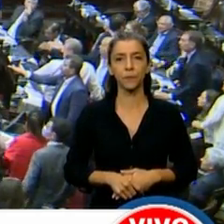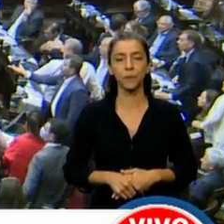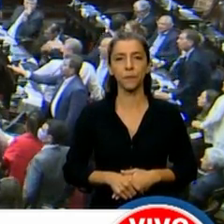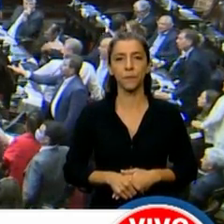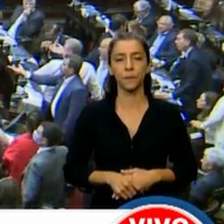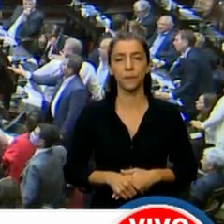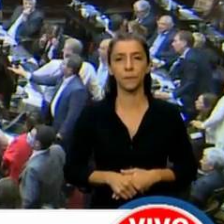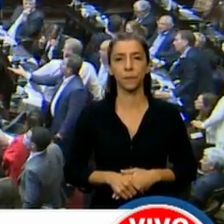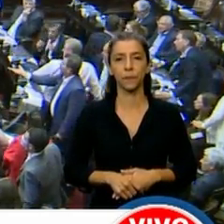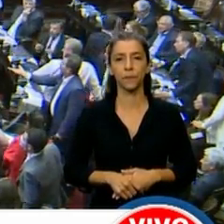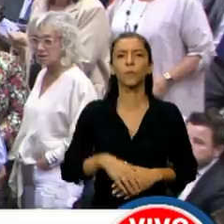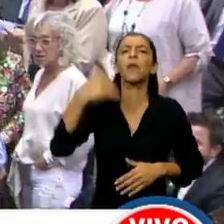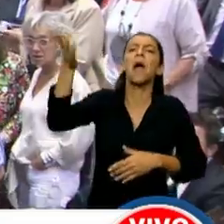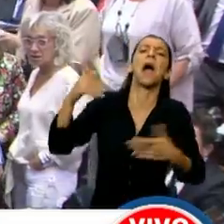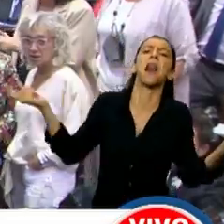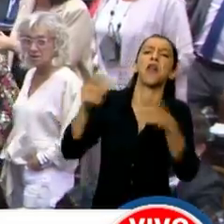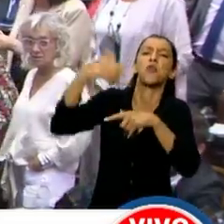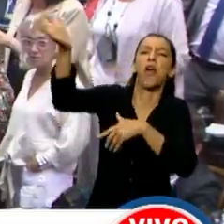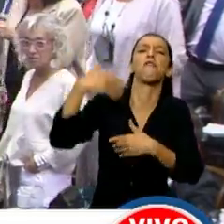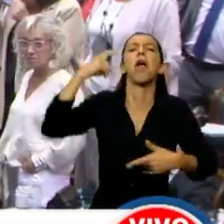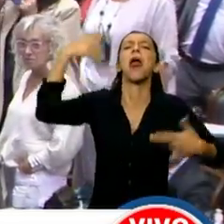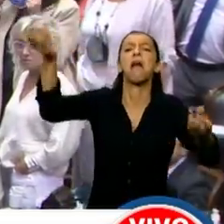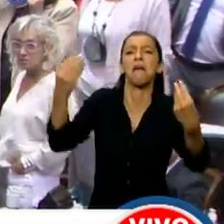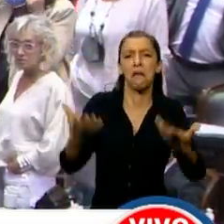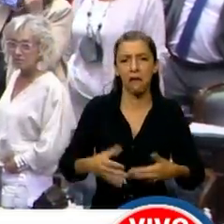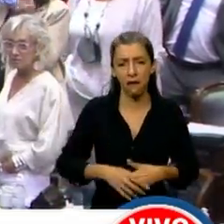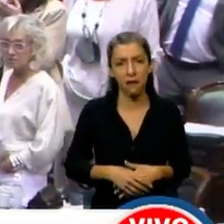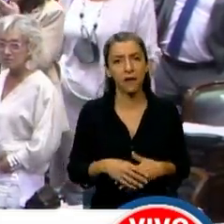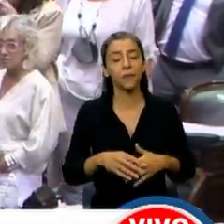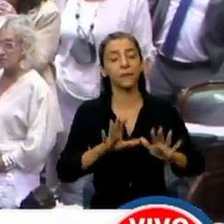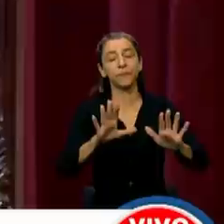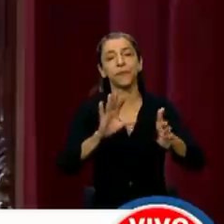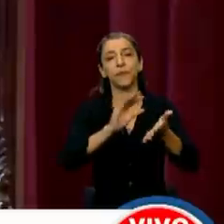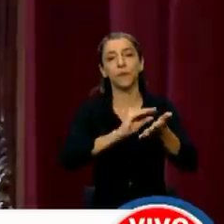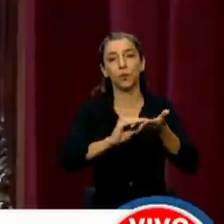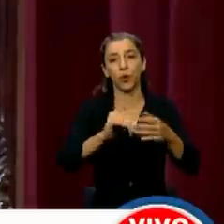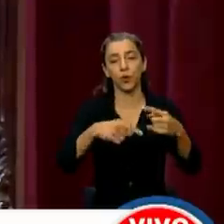hace la reunión afuera lo que continúe diputado por favor